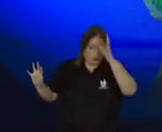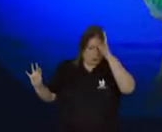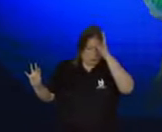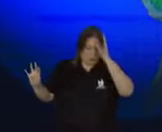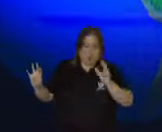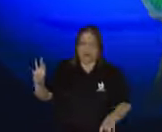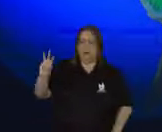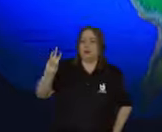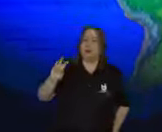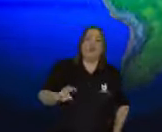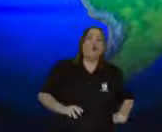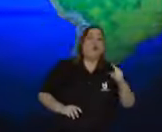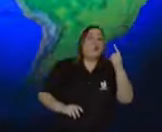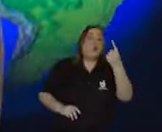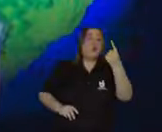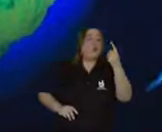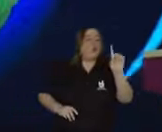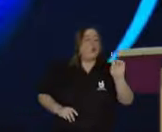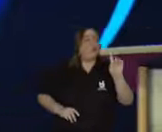baño.